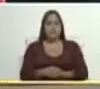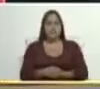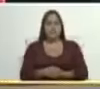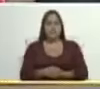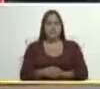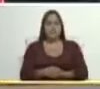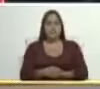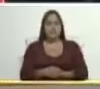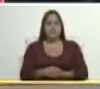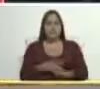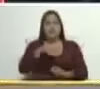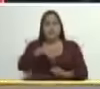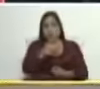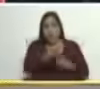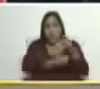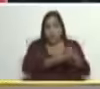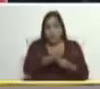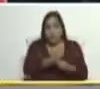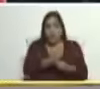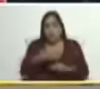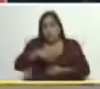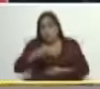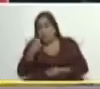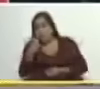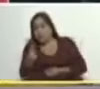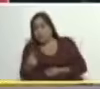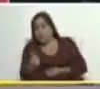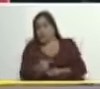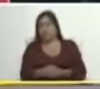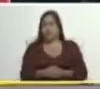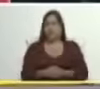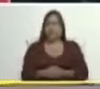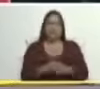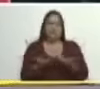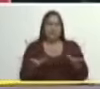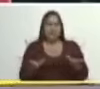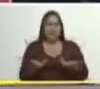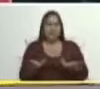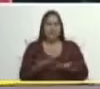podemos hacer, podemos decir que